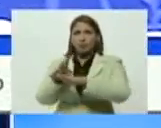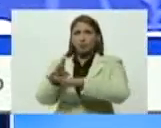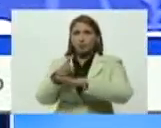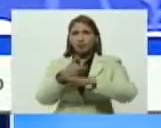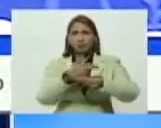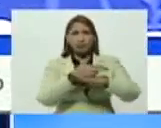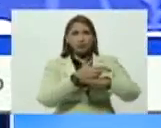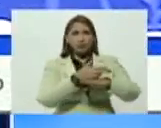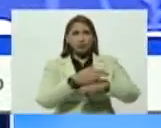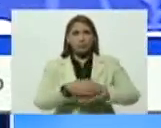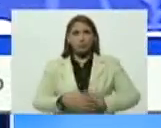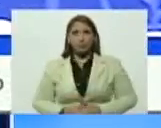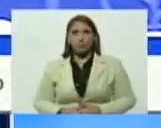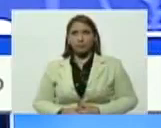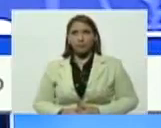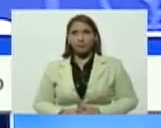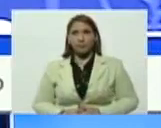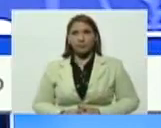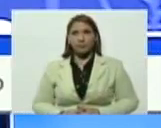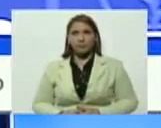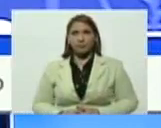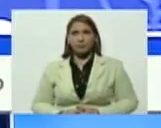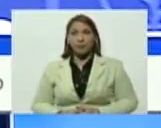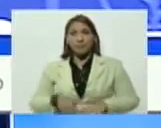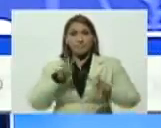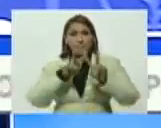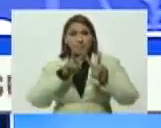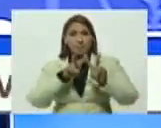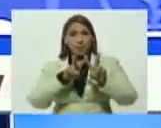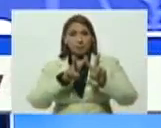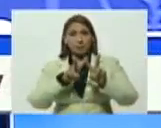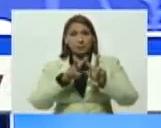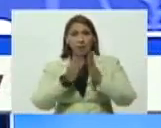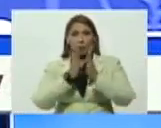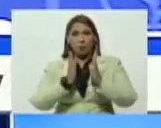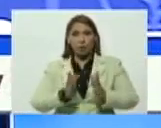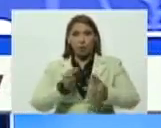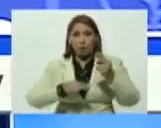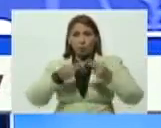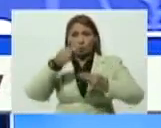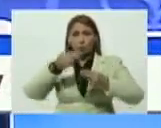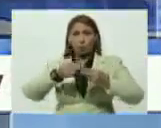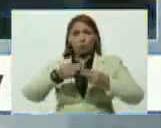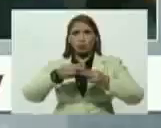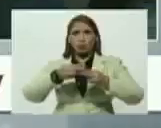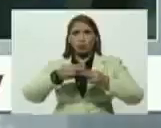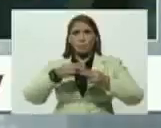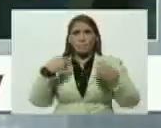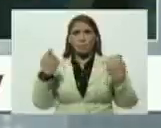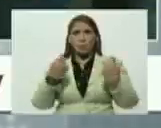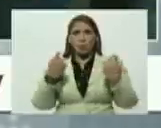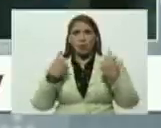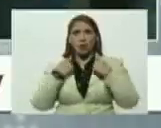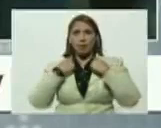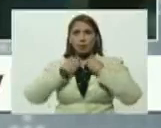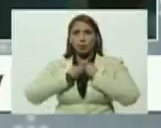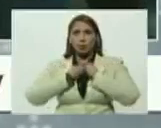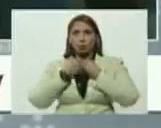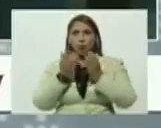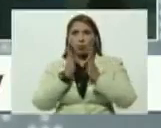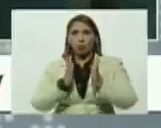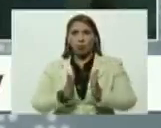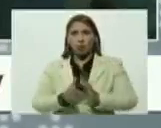Vivienda Venezuela, la escuela del constructor popular Aristóbulo Isturiz. Aristóbulo